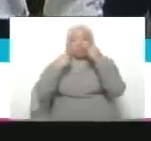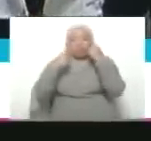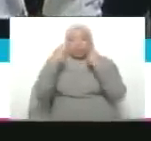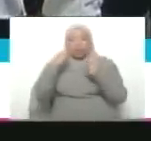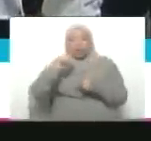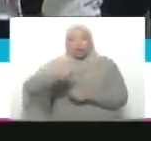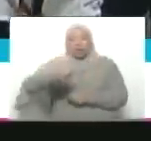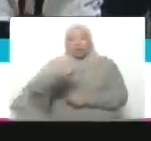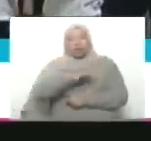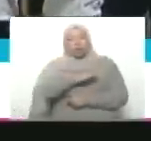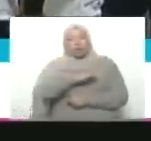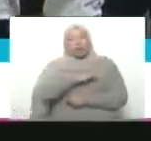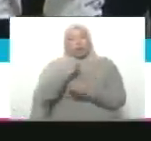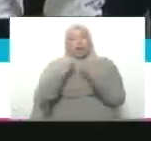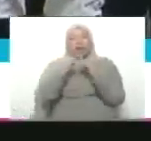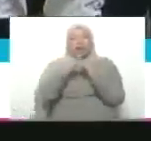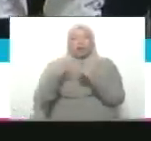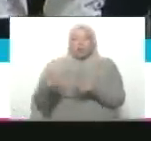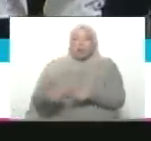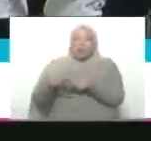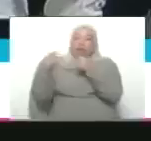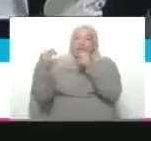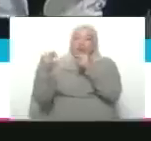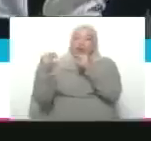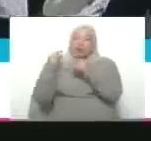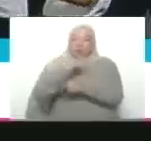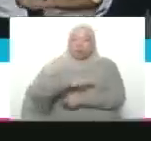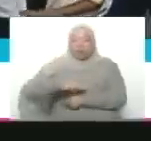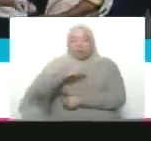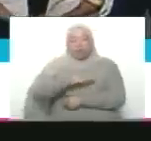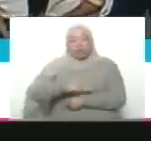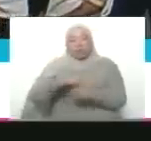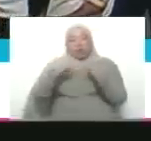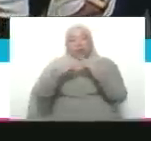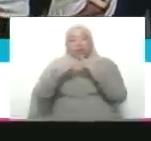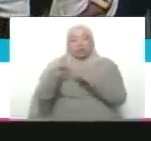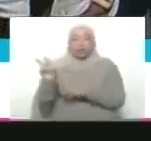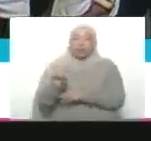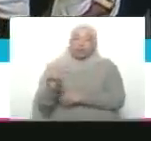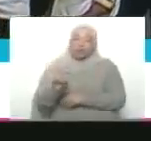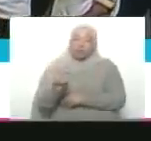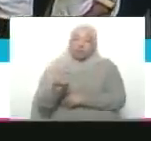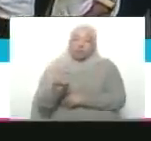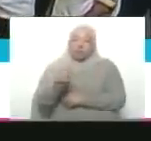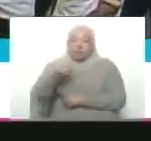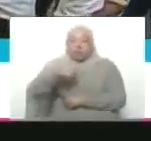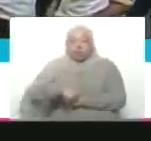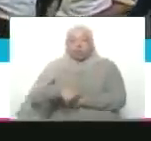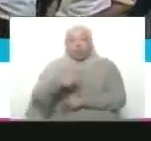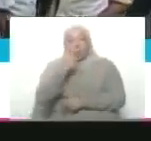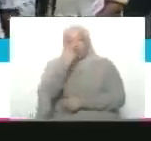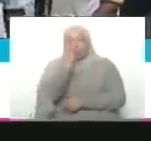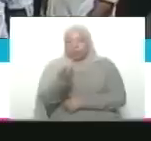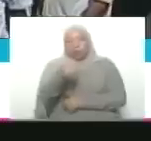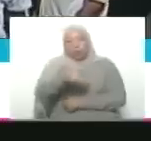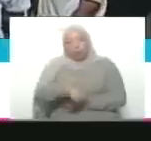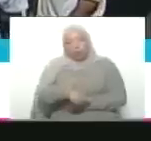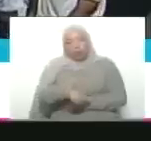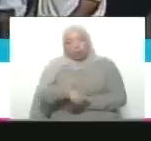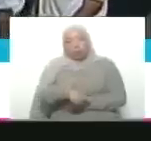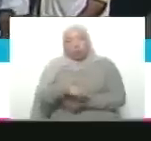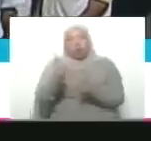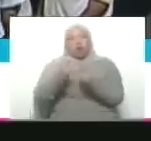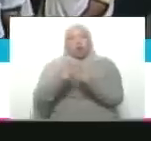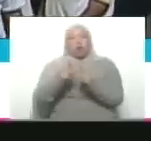reciben la llave de la esperanza de la gran misión vivienda Venezuela y que sea jica que nos invite hoy a